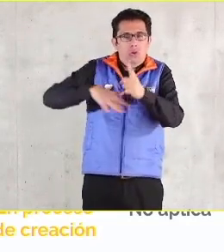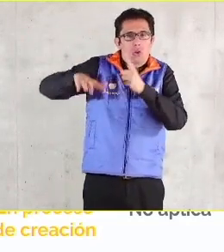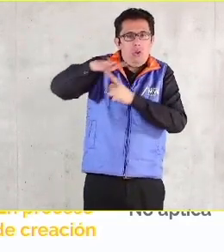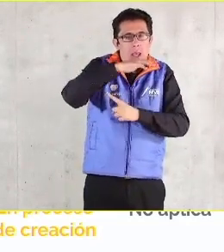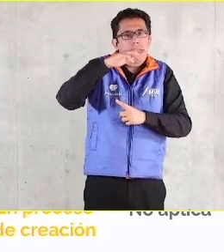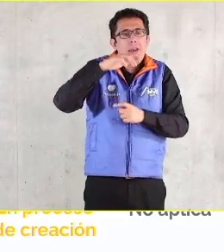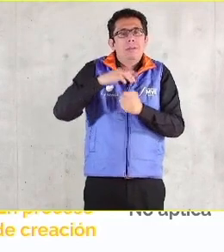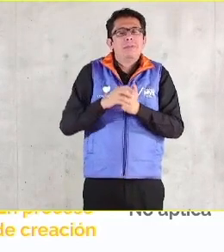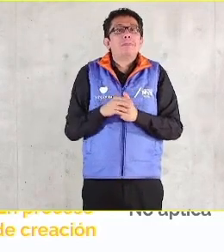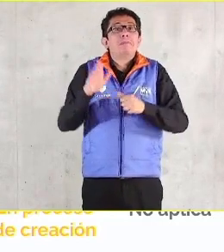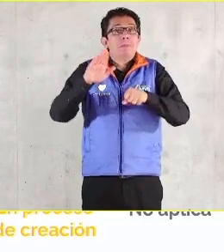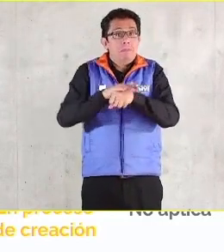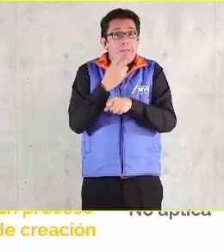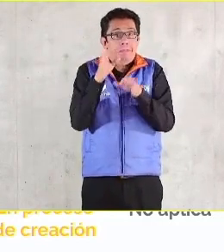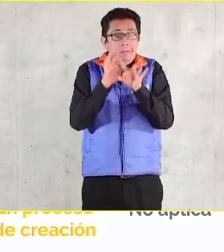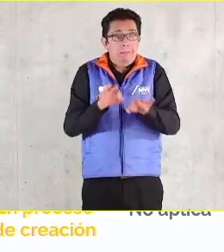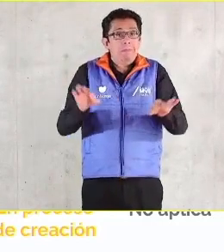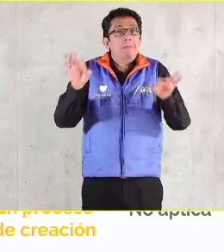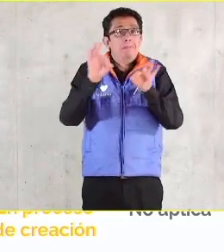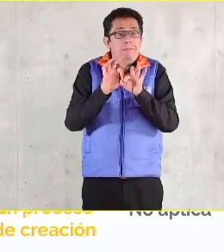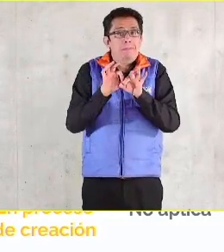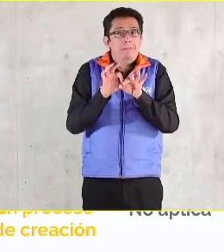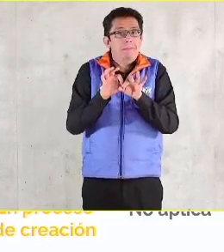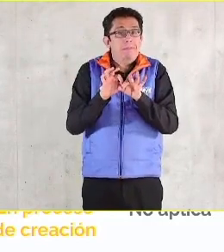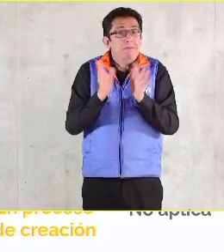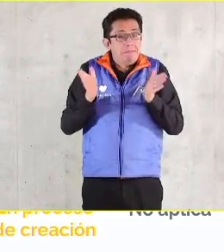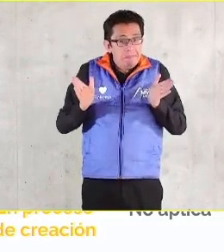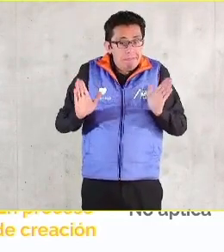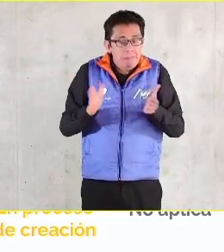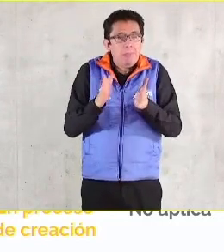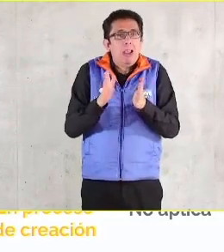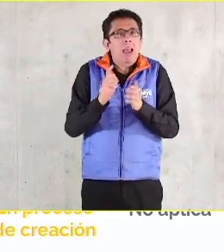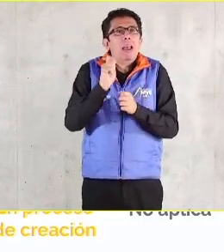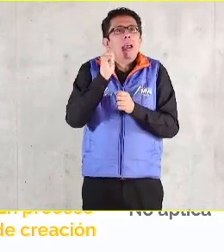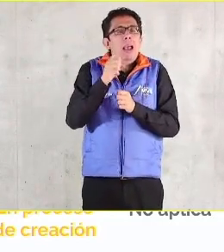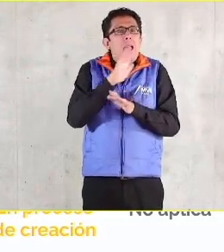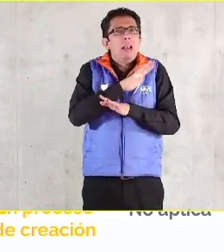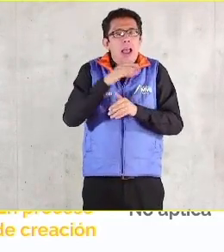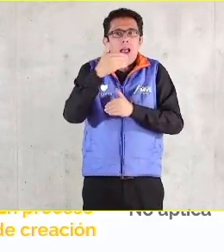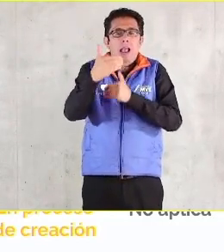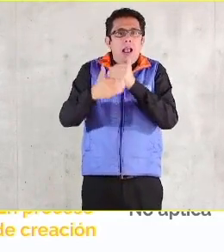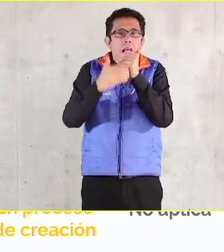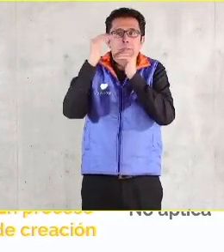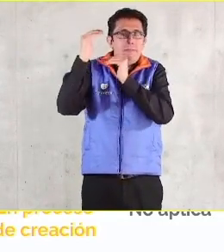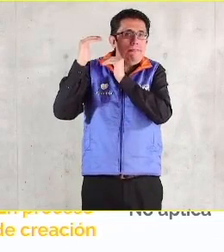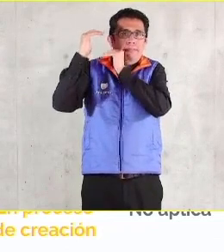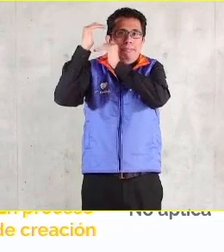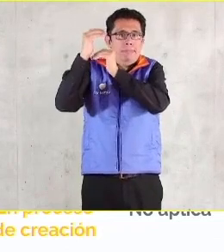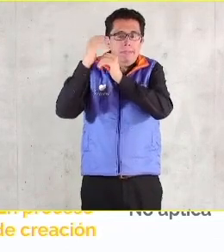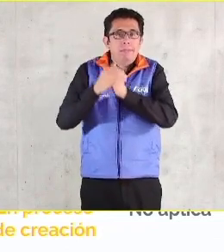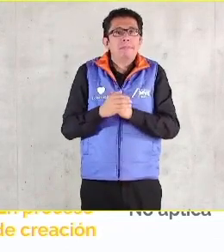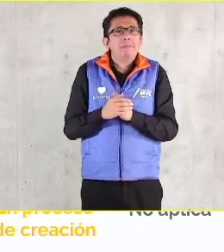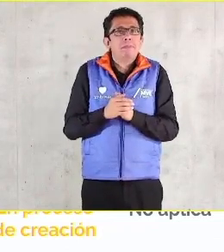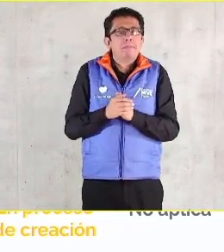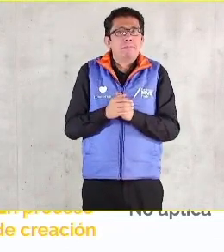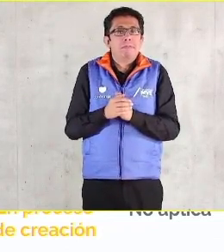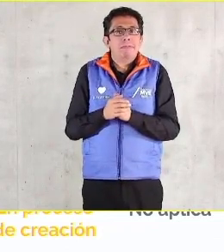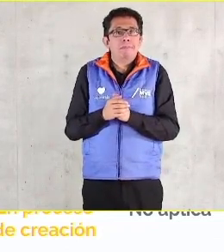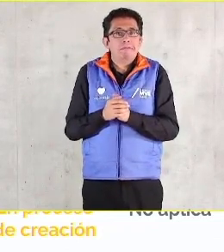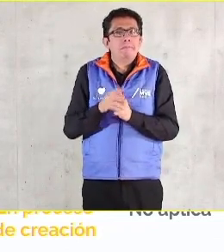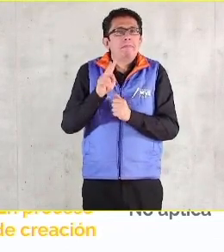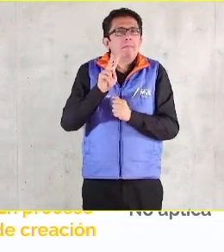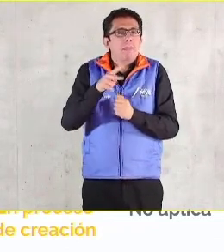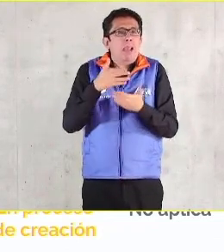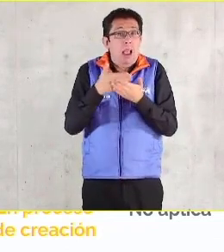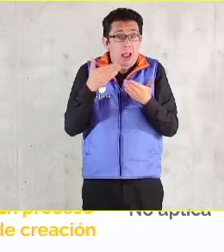que teníamos. Por eso era importante impulsar un sistema de madurez. También no había manera en el